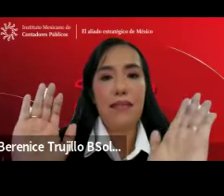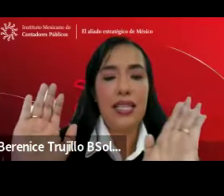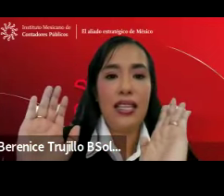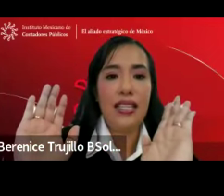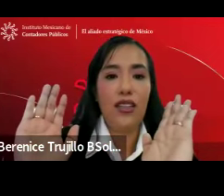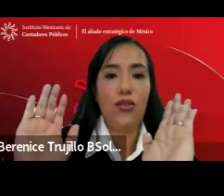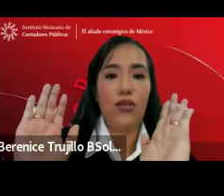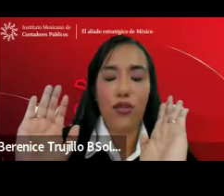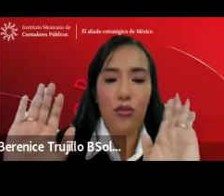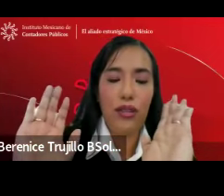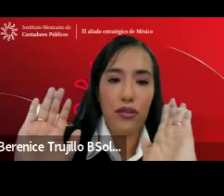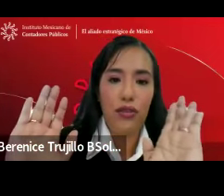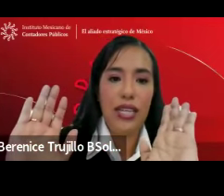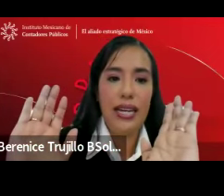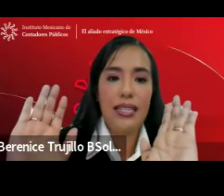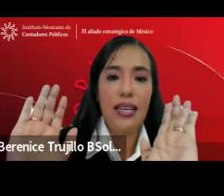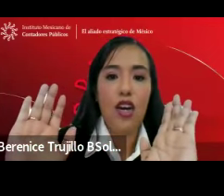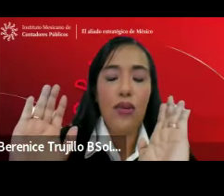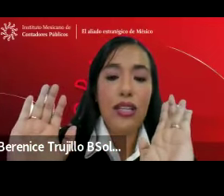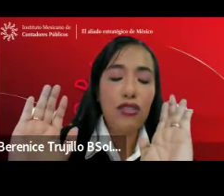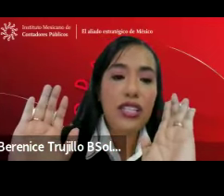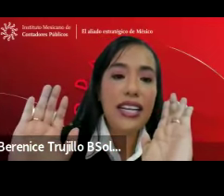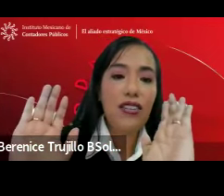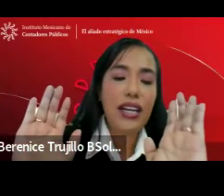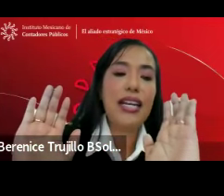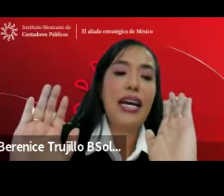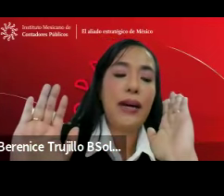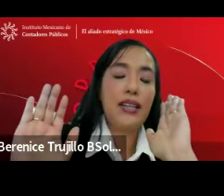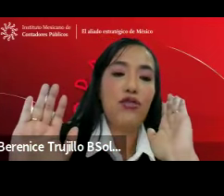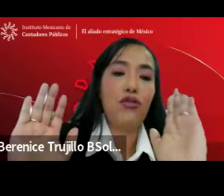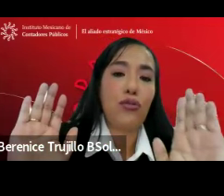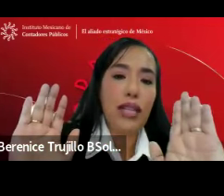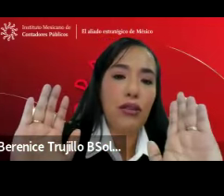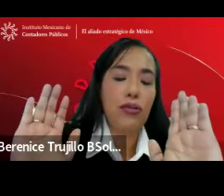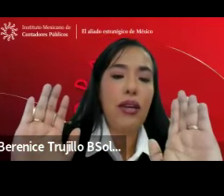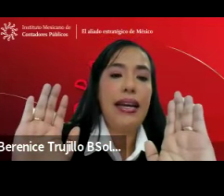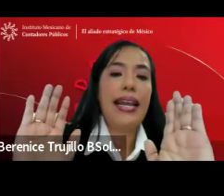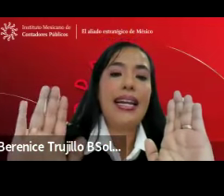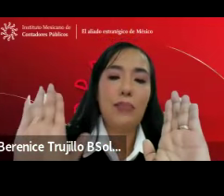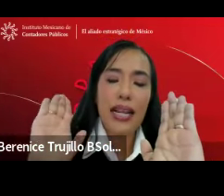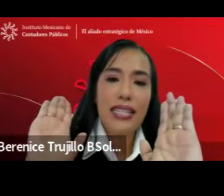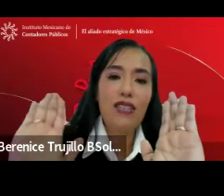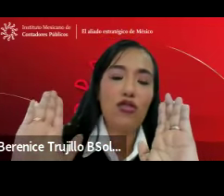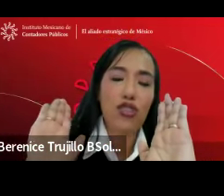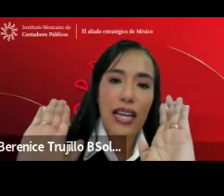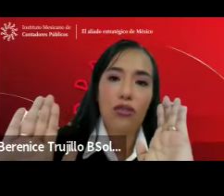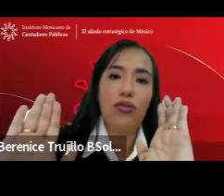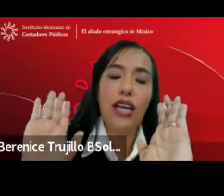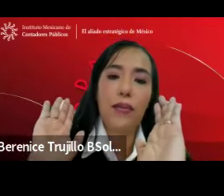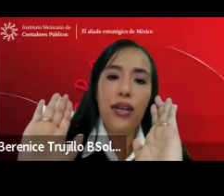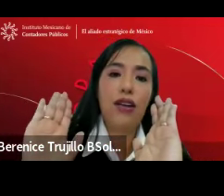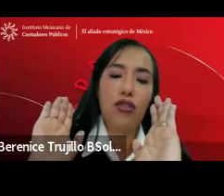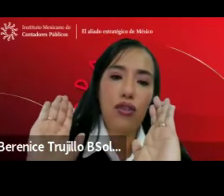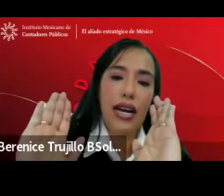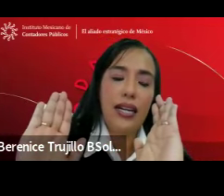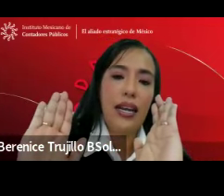mi ley me está diciendo documentos oficiales, pues entonces tengo que recabar esos documentos que respalden los datos